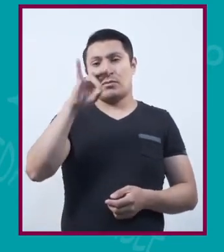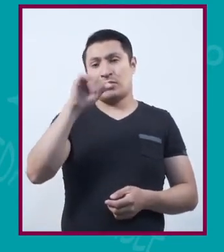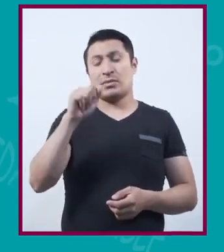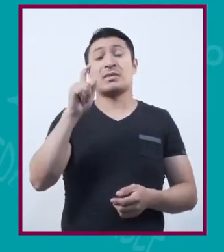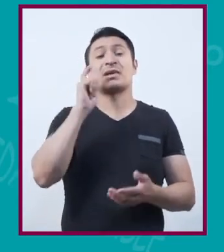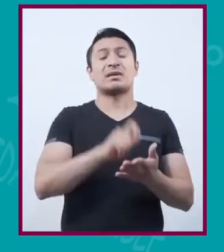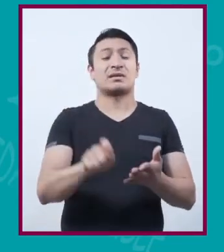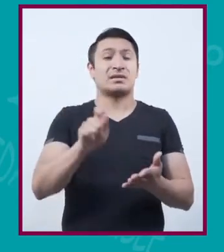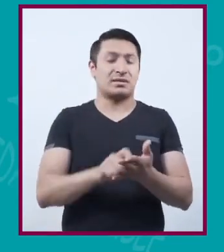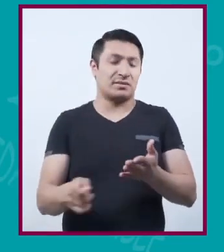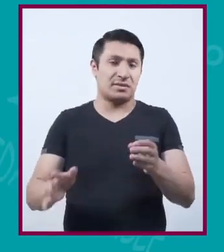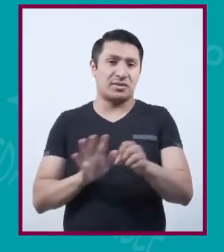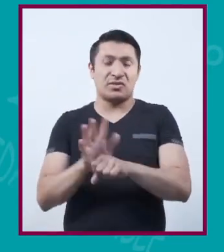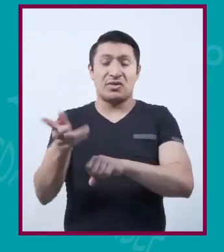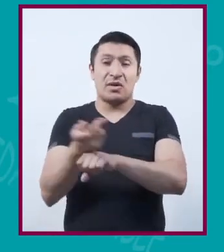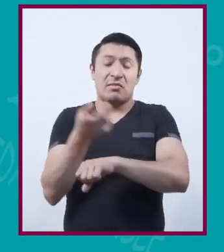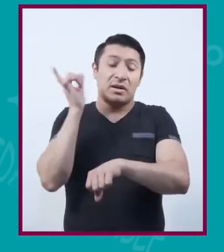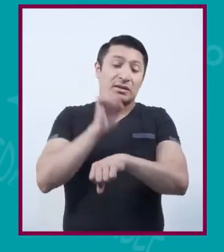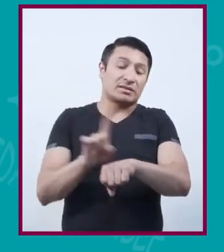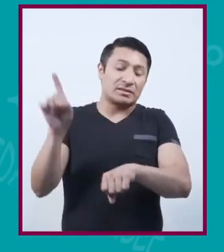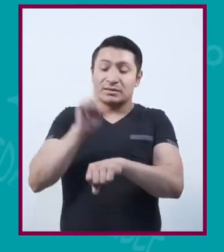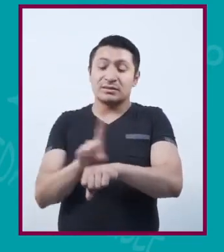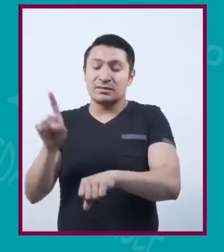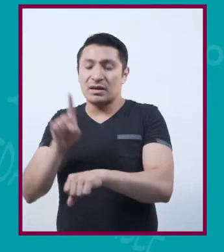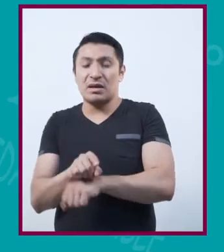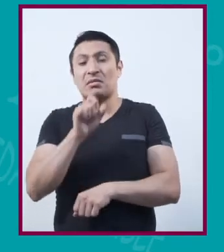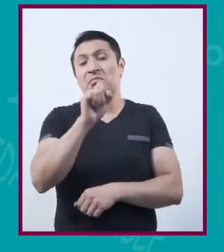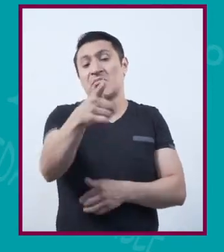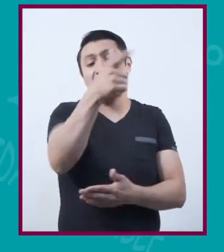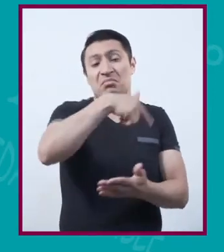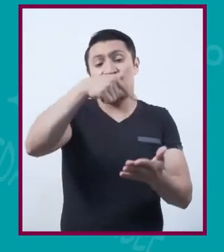el día a día de lo que va pasando en un lugar,